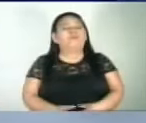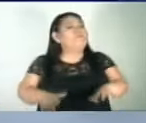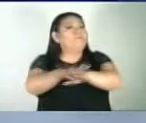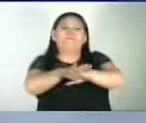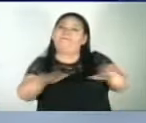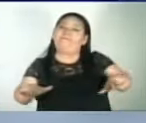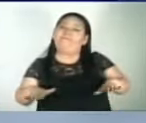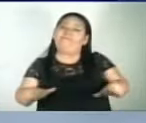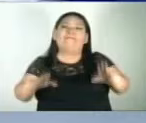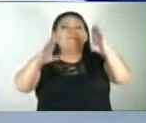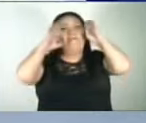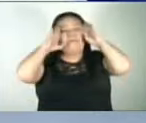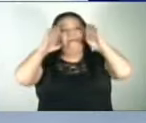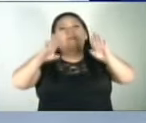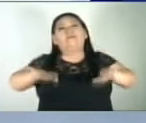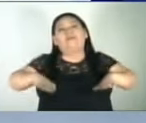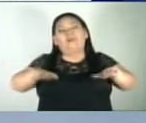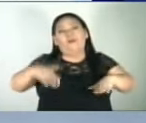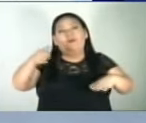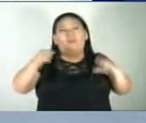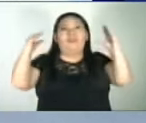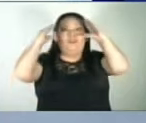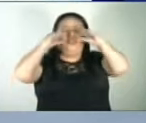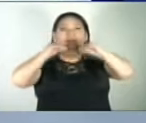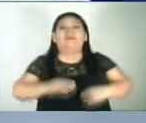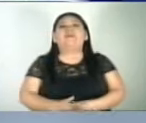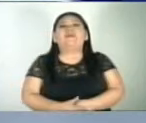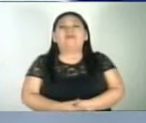Es todo, gracias por habernos acompañado. Buenas noches.